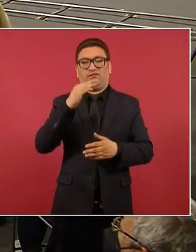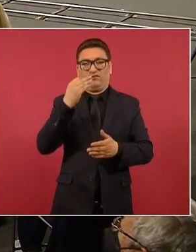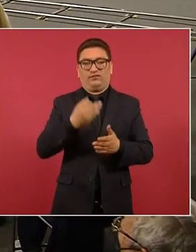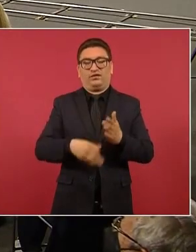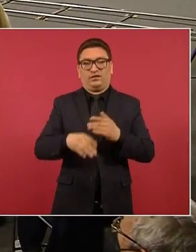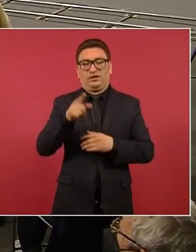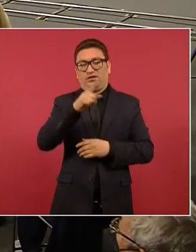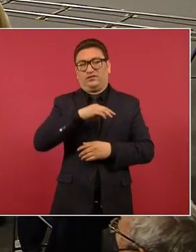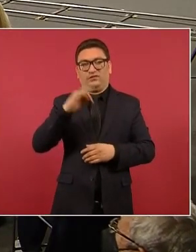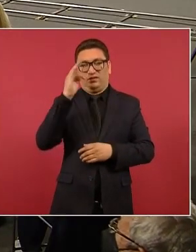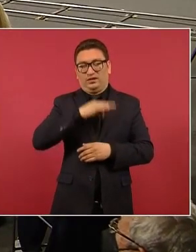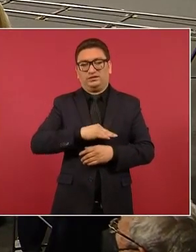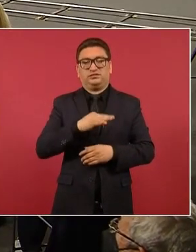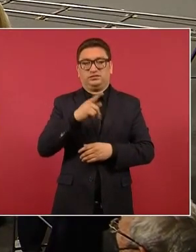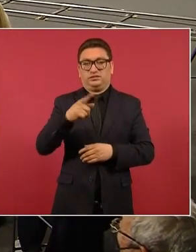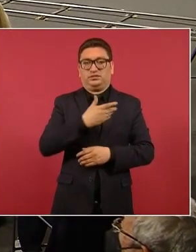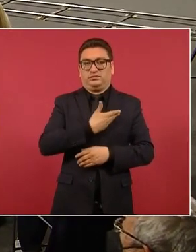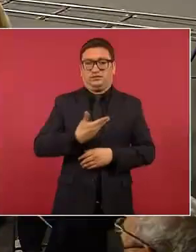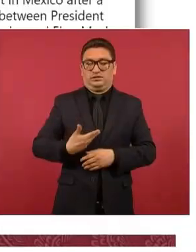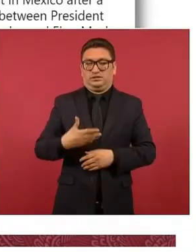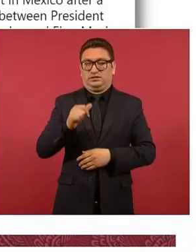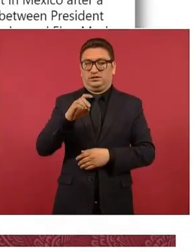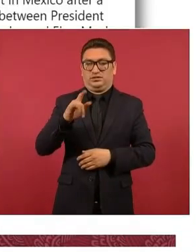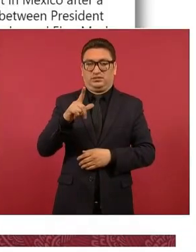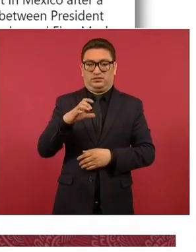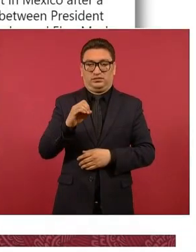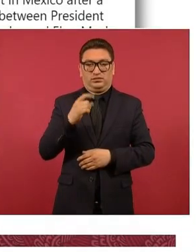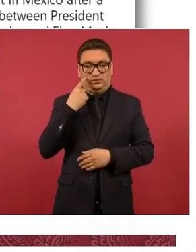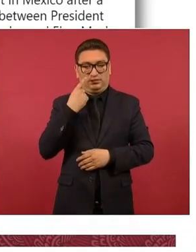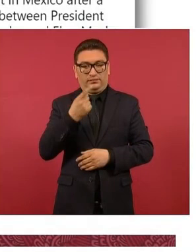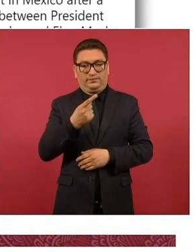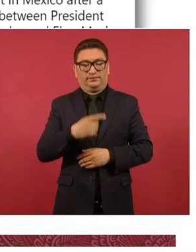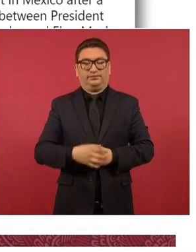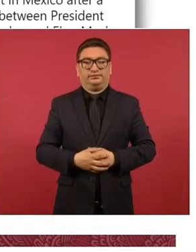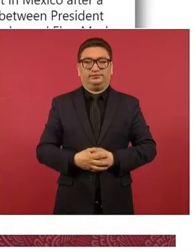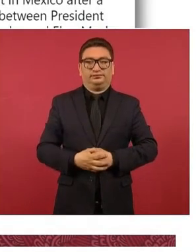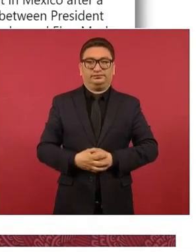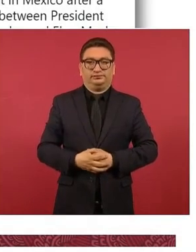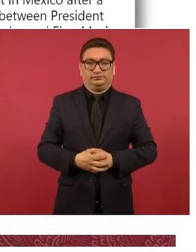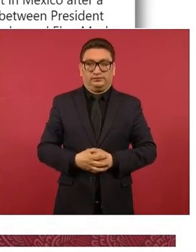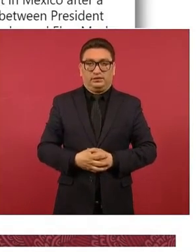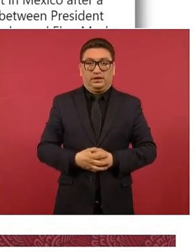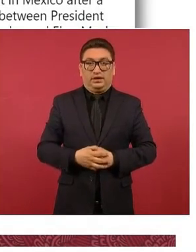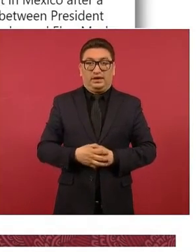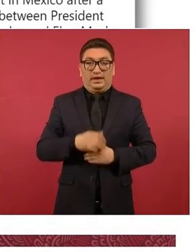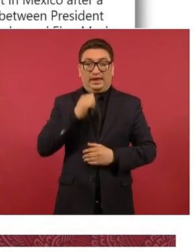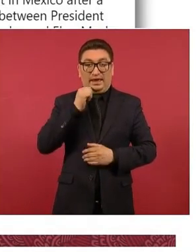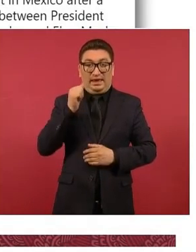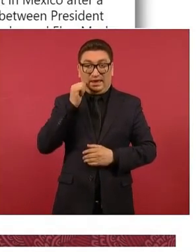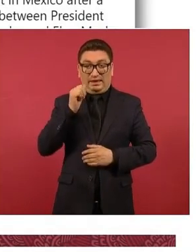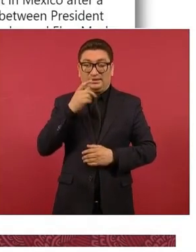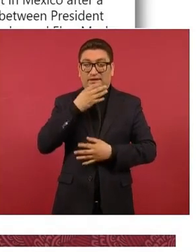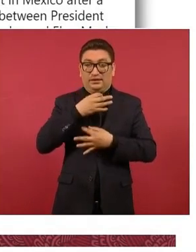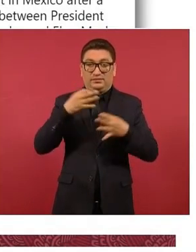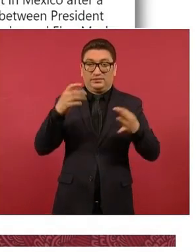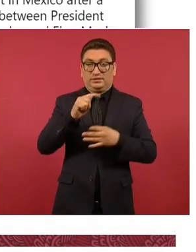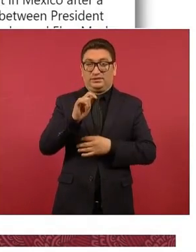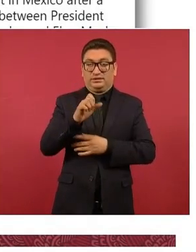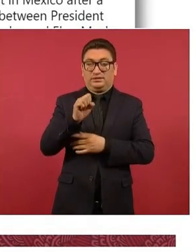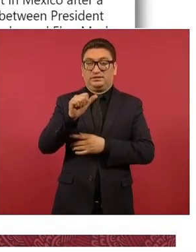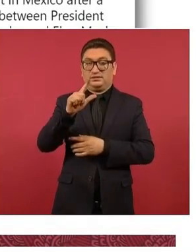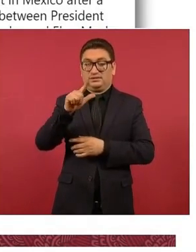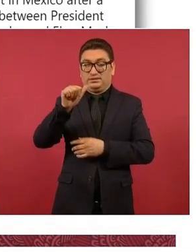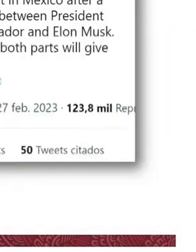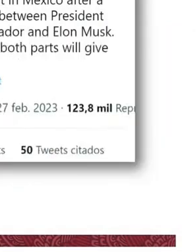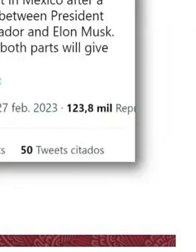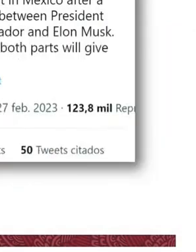que el presidente de la República, Andrés Manuel López Obrador, ayer también anunciara que la empresa Tesla se